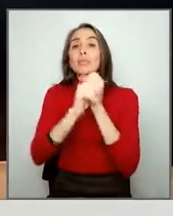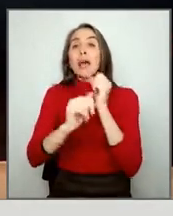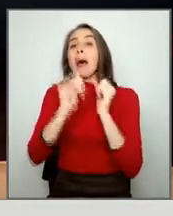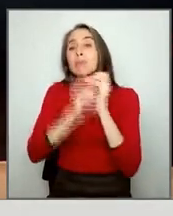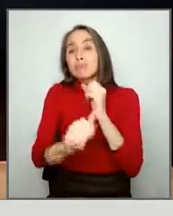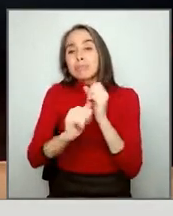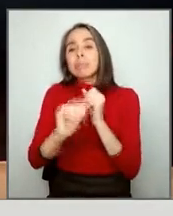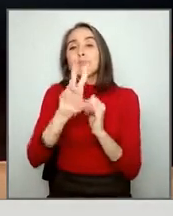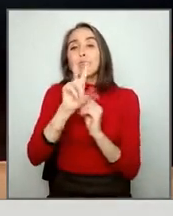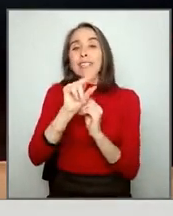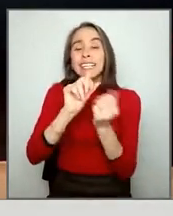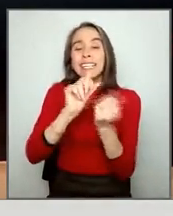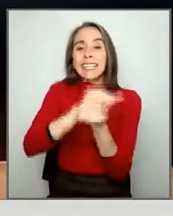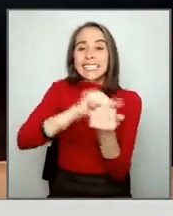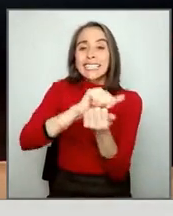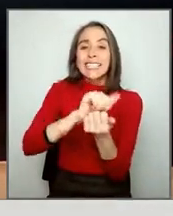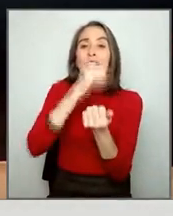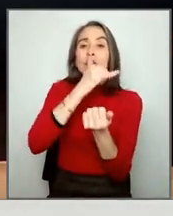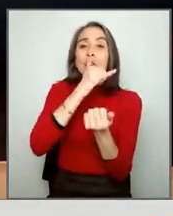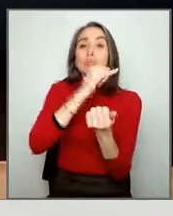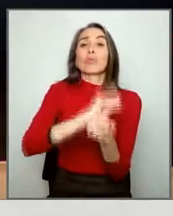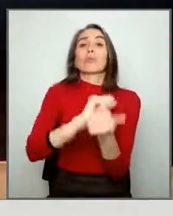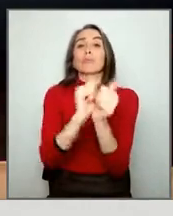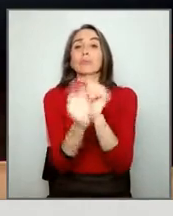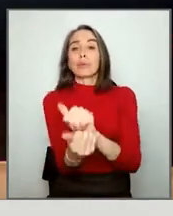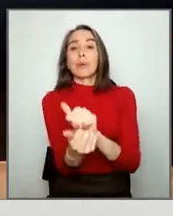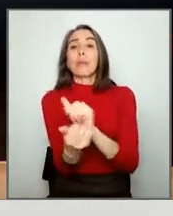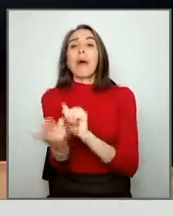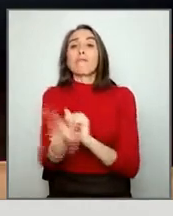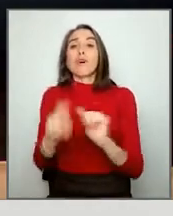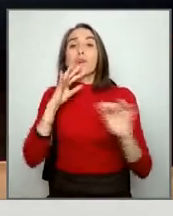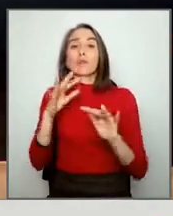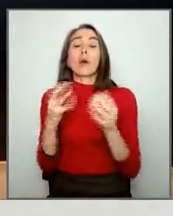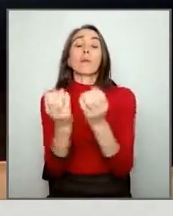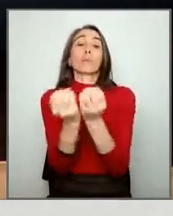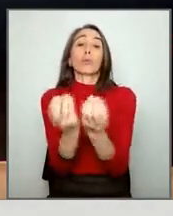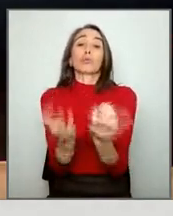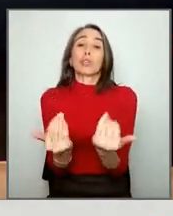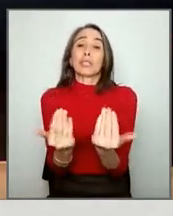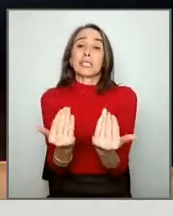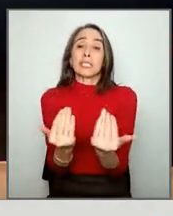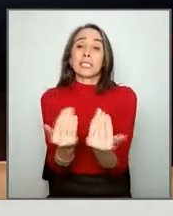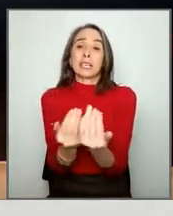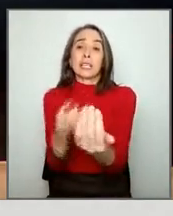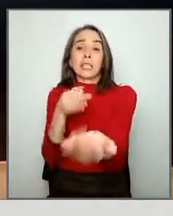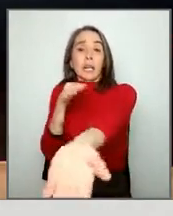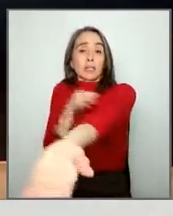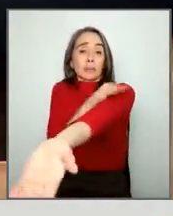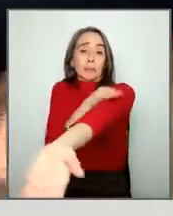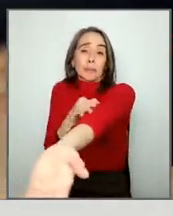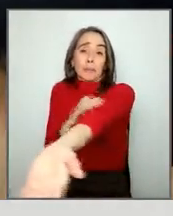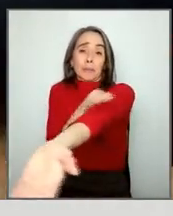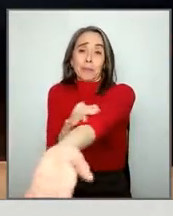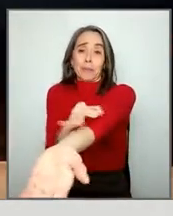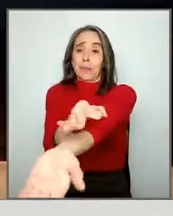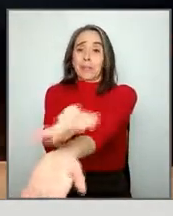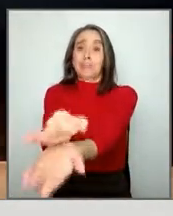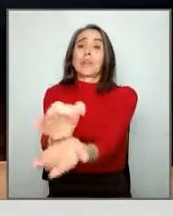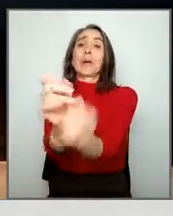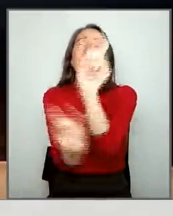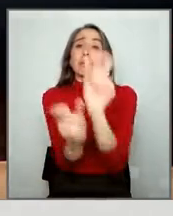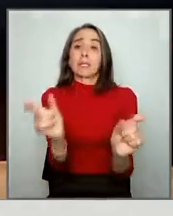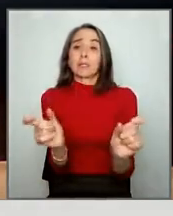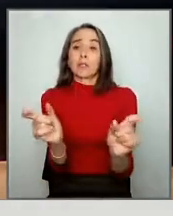aquellos también abordar esta gran demanda que existen los diversos territorios donde las personas hacen una pequeña